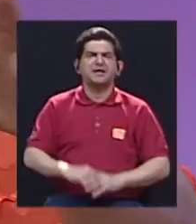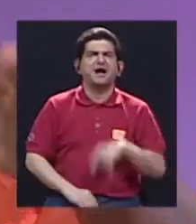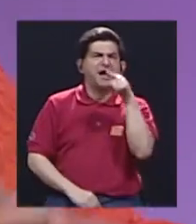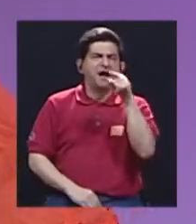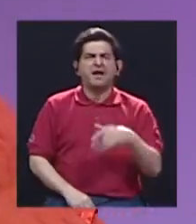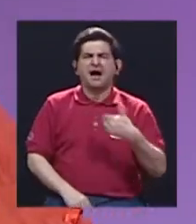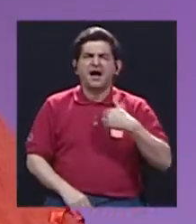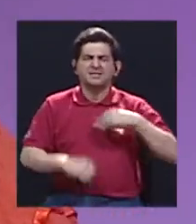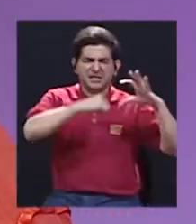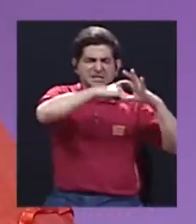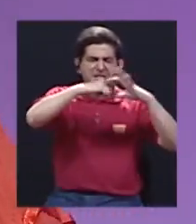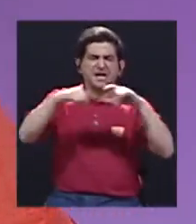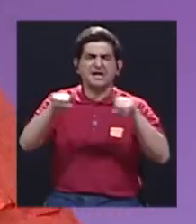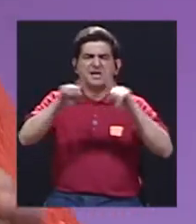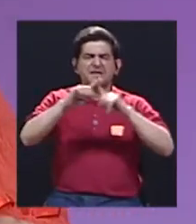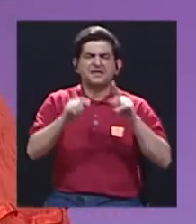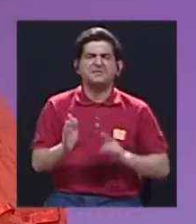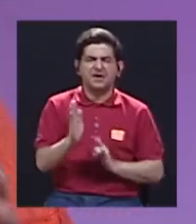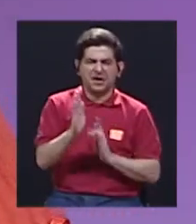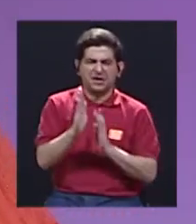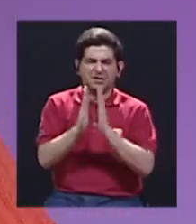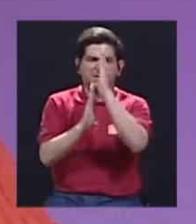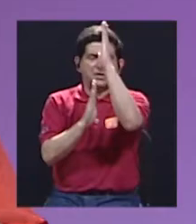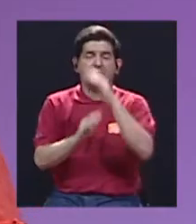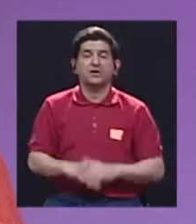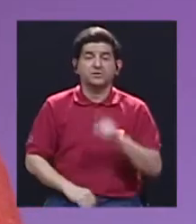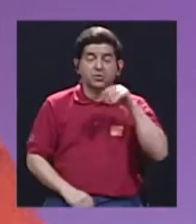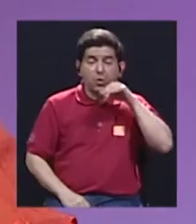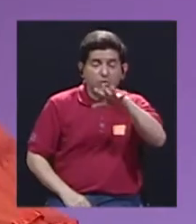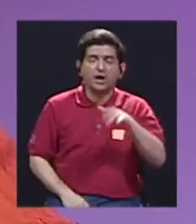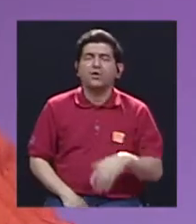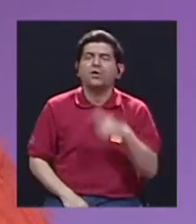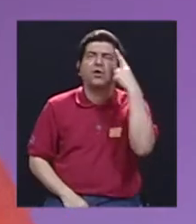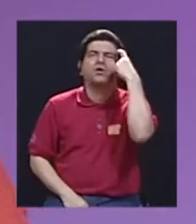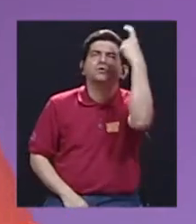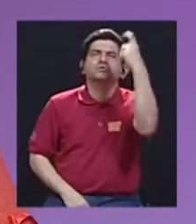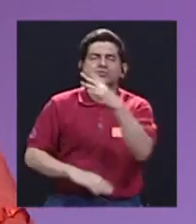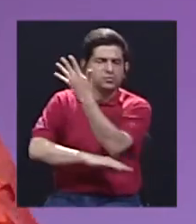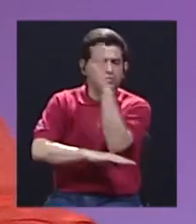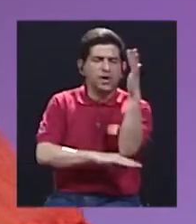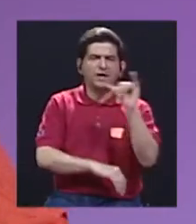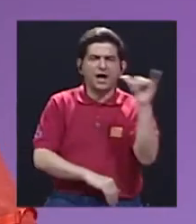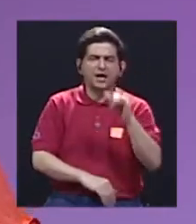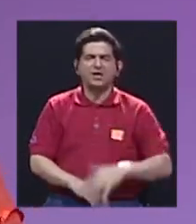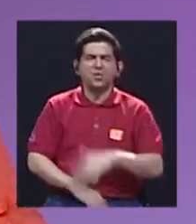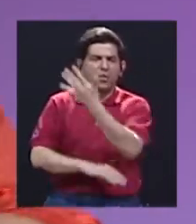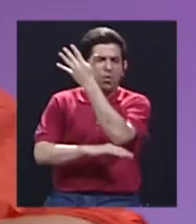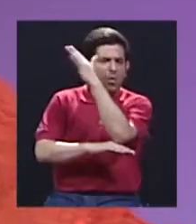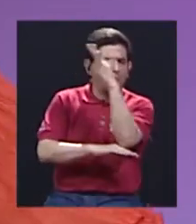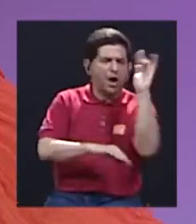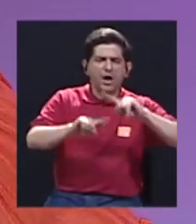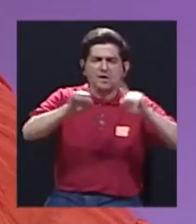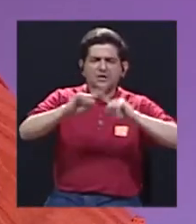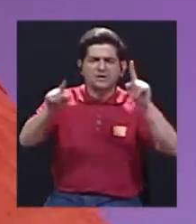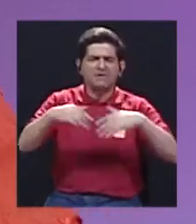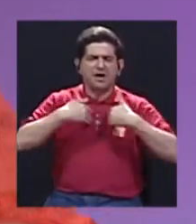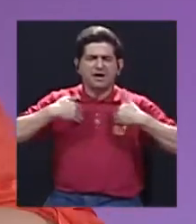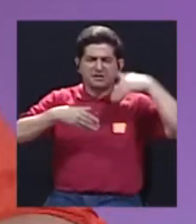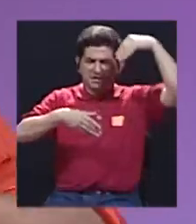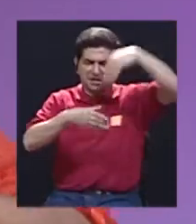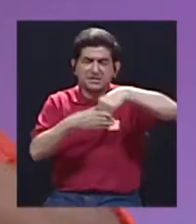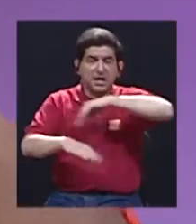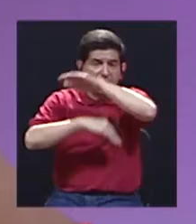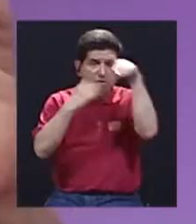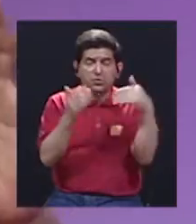intergalácticos para recorrerlos si un dragón sueña un bosque a la mañana siguiente están los bosques las selvas y las fieras que lo habitan